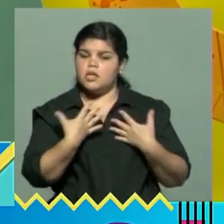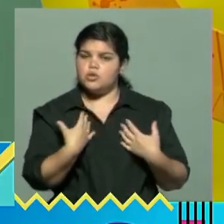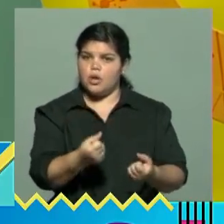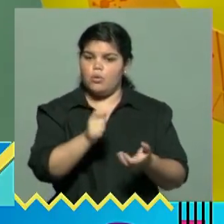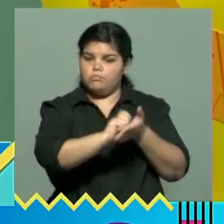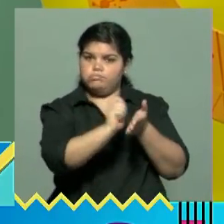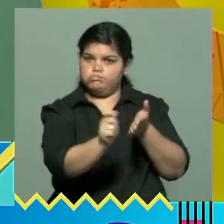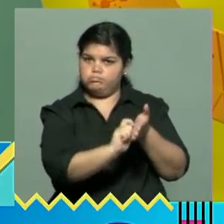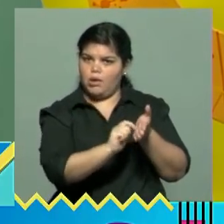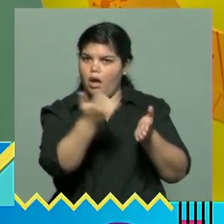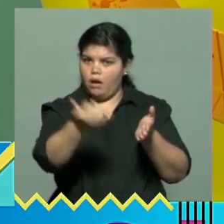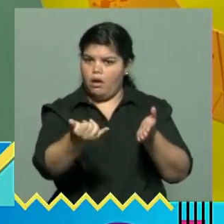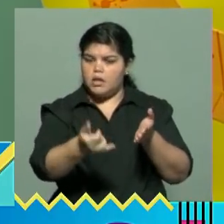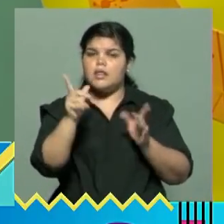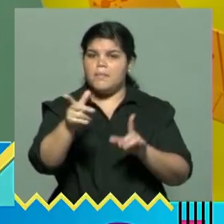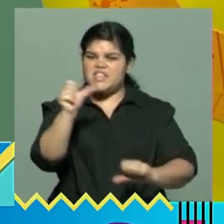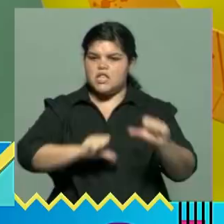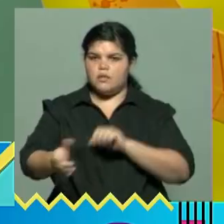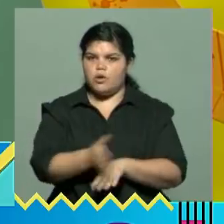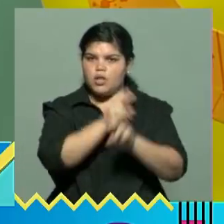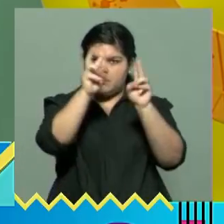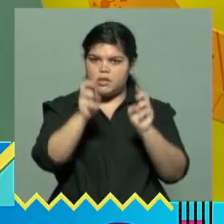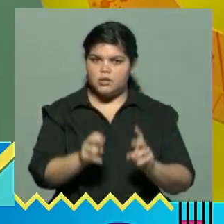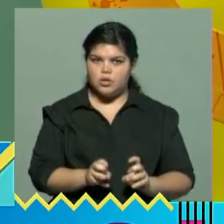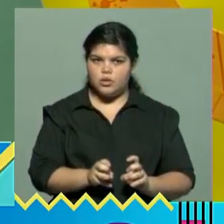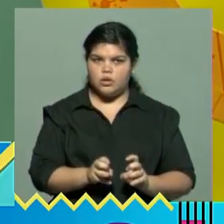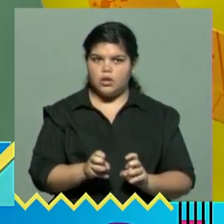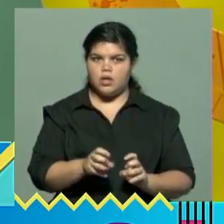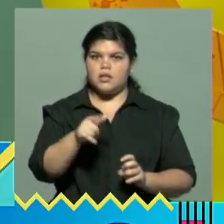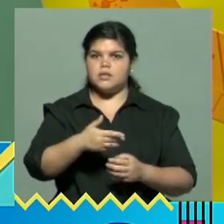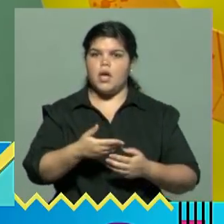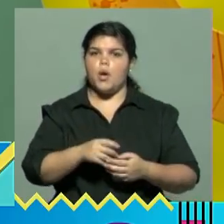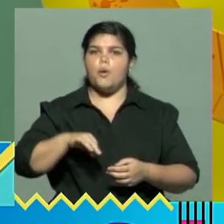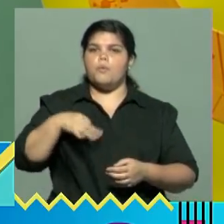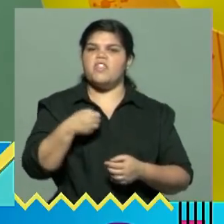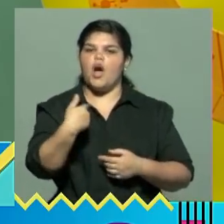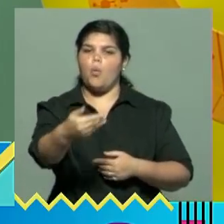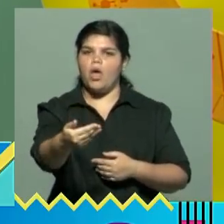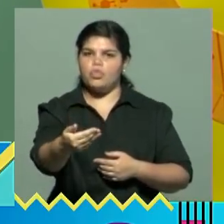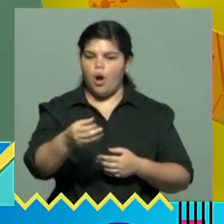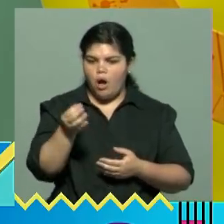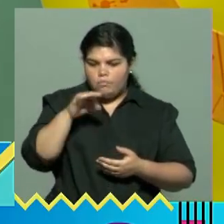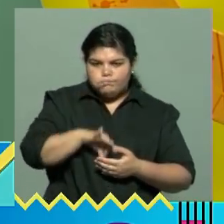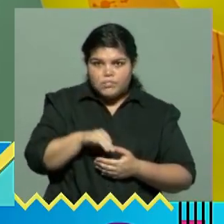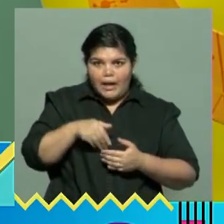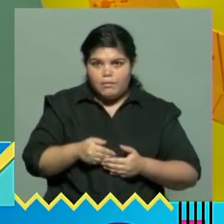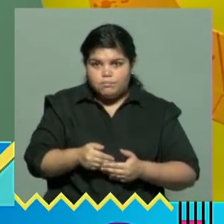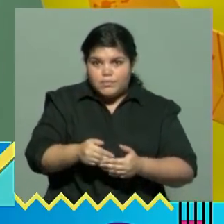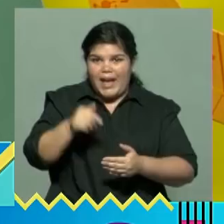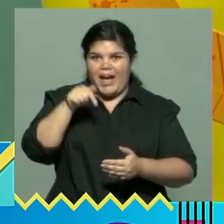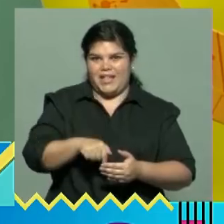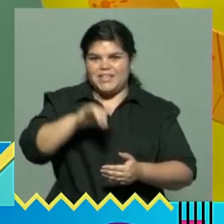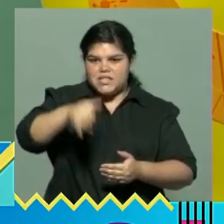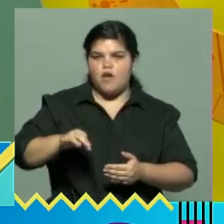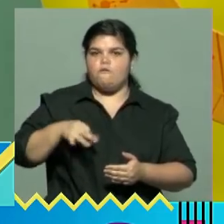escrito y está científicamente comprobado que hay vida desde el momento de la concepción. Entonces, que no nos cuenten el cuento de